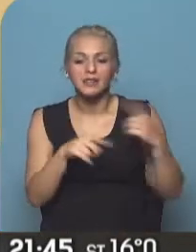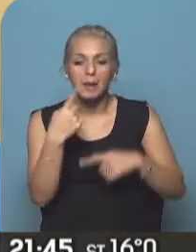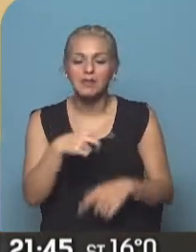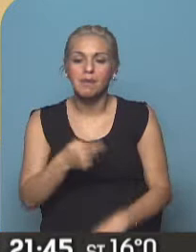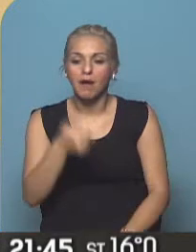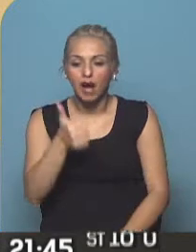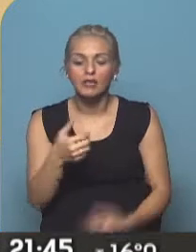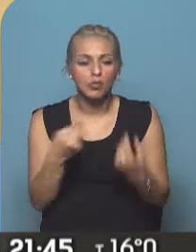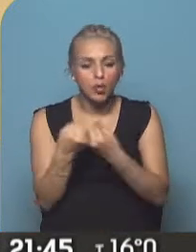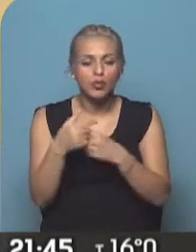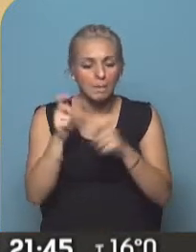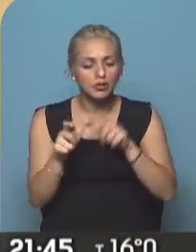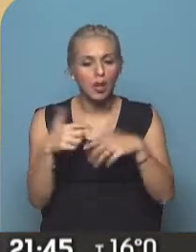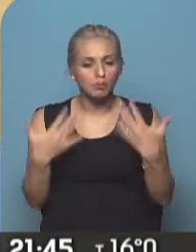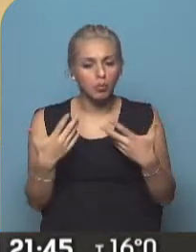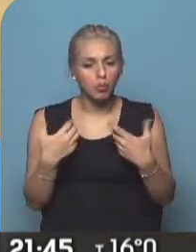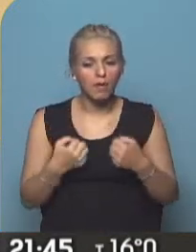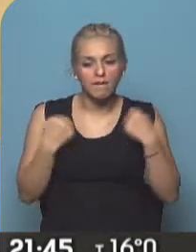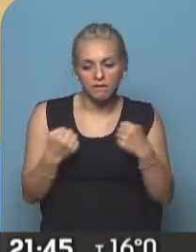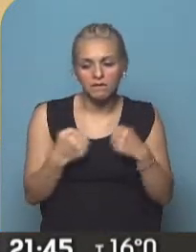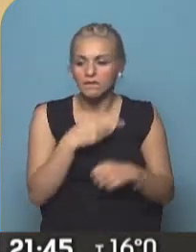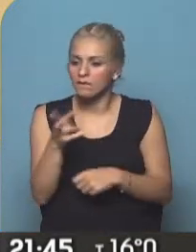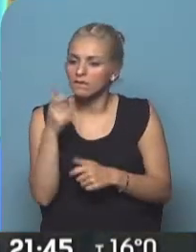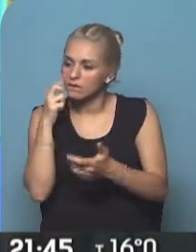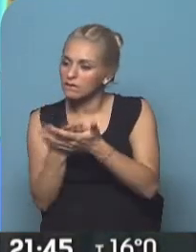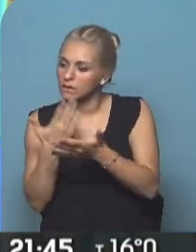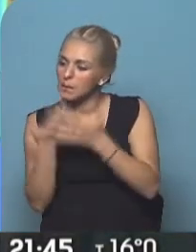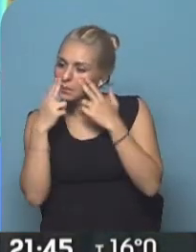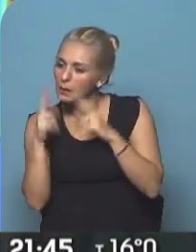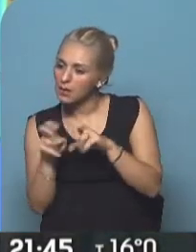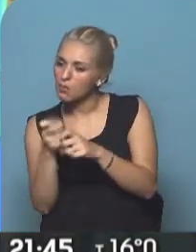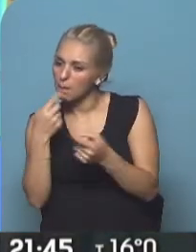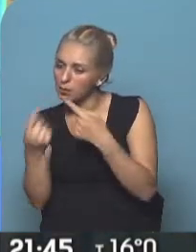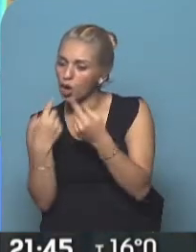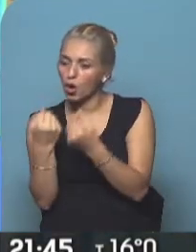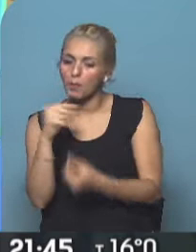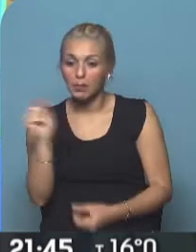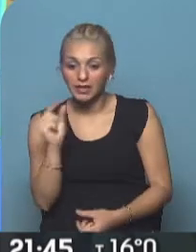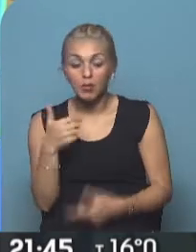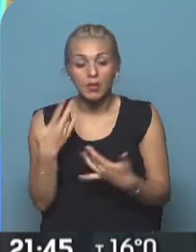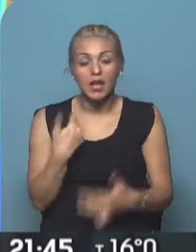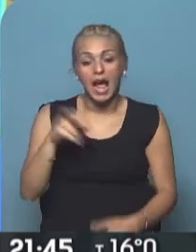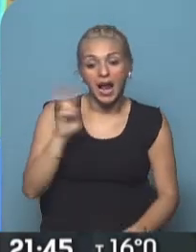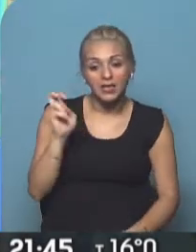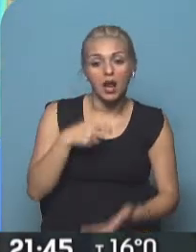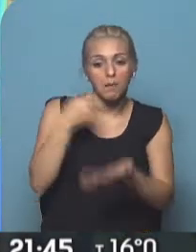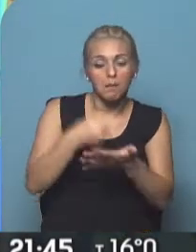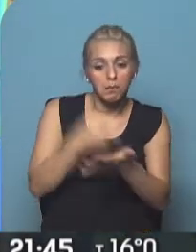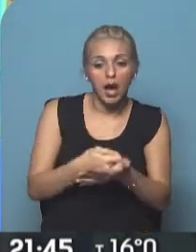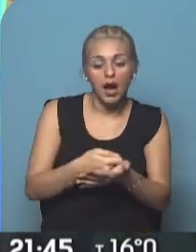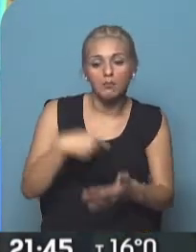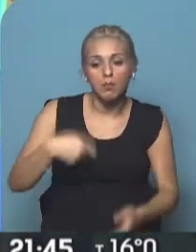mucha gente se pueda animar a tomar un crédito sustituir un alquiler a lo mejor que estuvieran pagando por una cuota ahora el efecto movilizador es muy